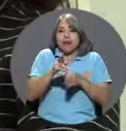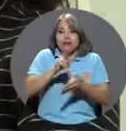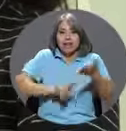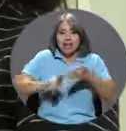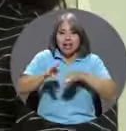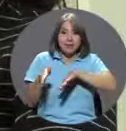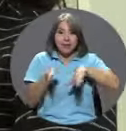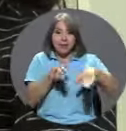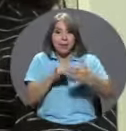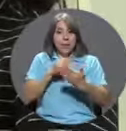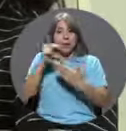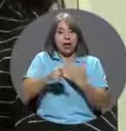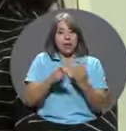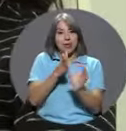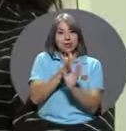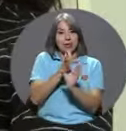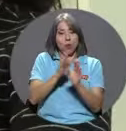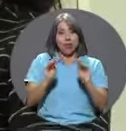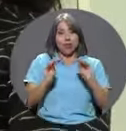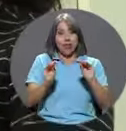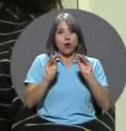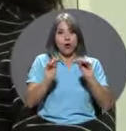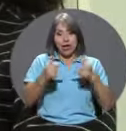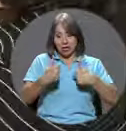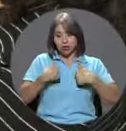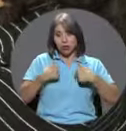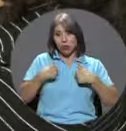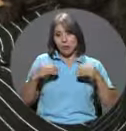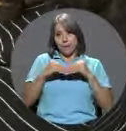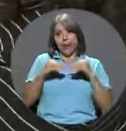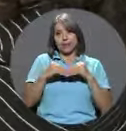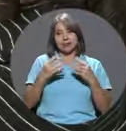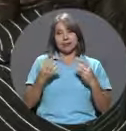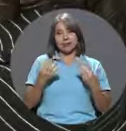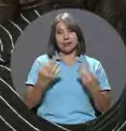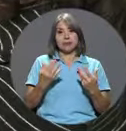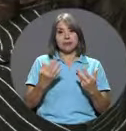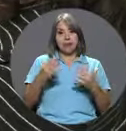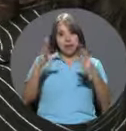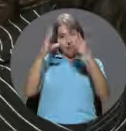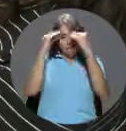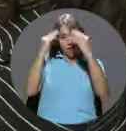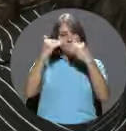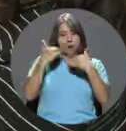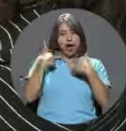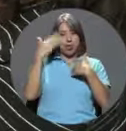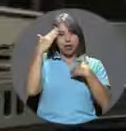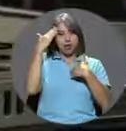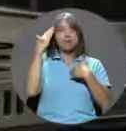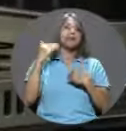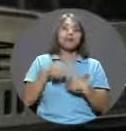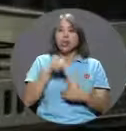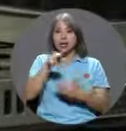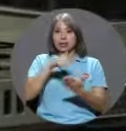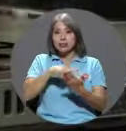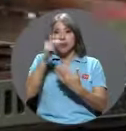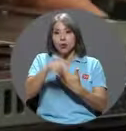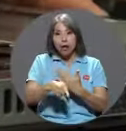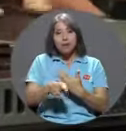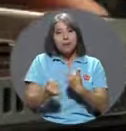de psicopedagogía, que es el que específicamente yo estoy como más informada, que en